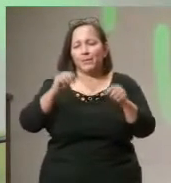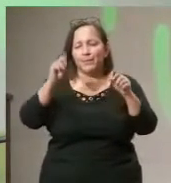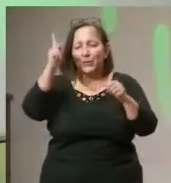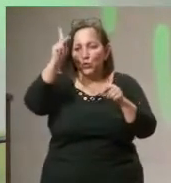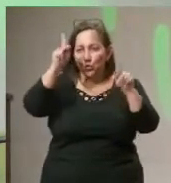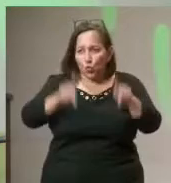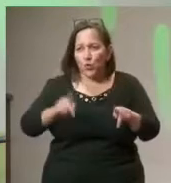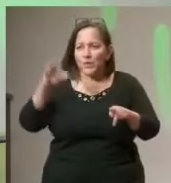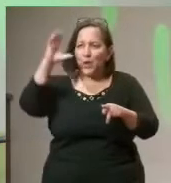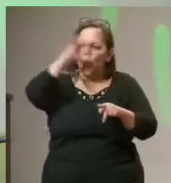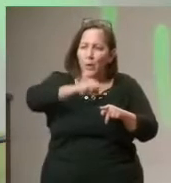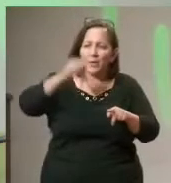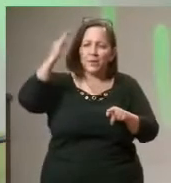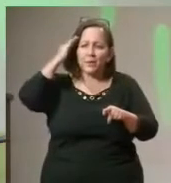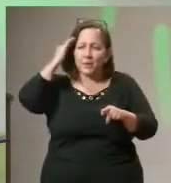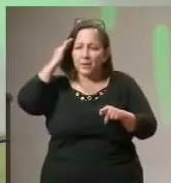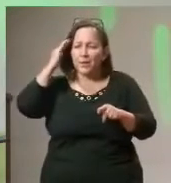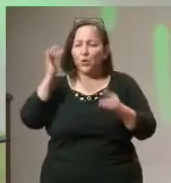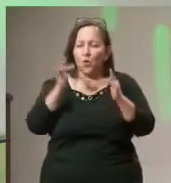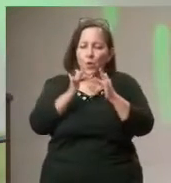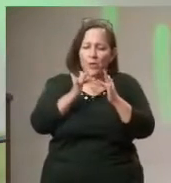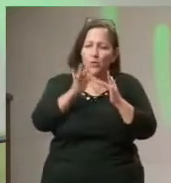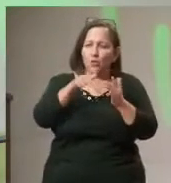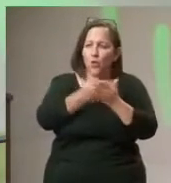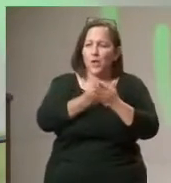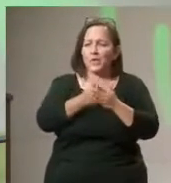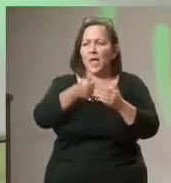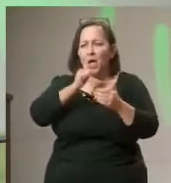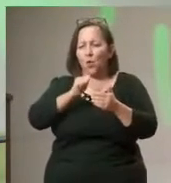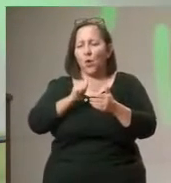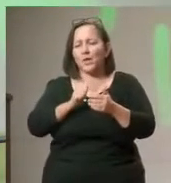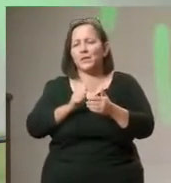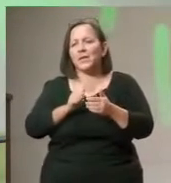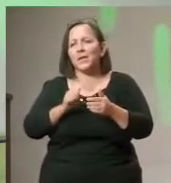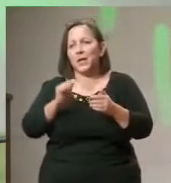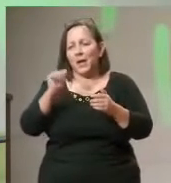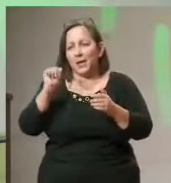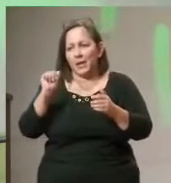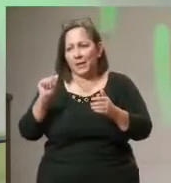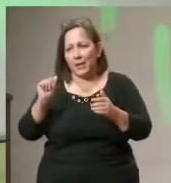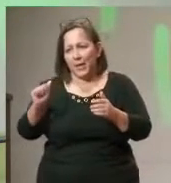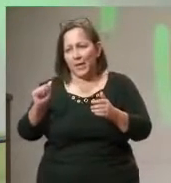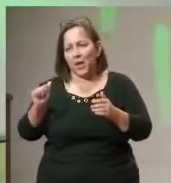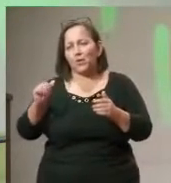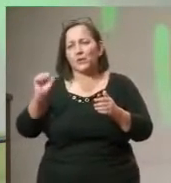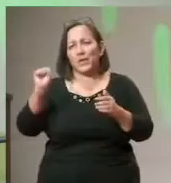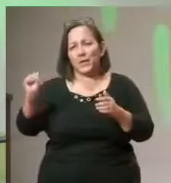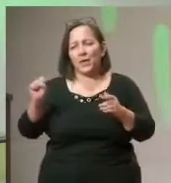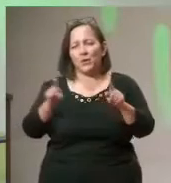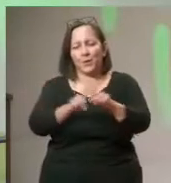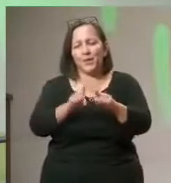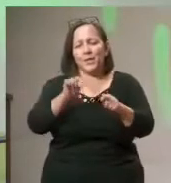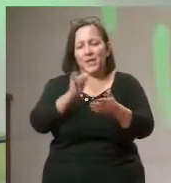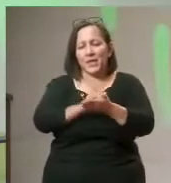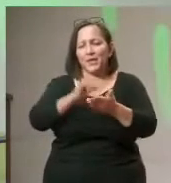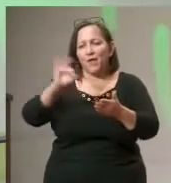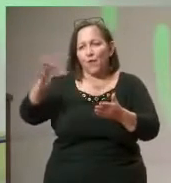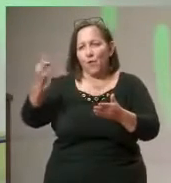conecte todas las aguas residuales de sus viviendas al alcantarillado sanitario. De esta manera nos vamos a